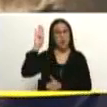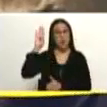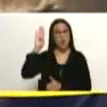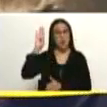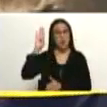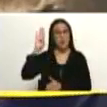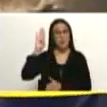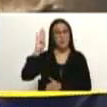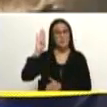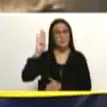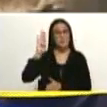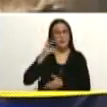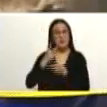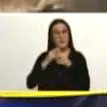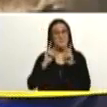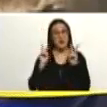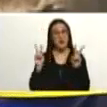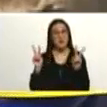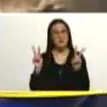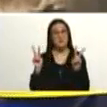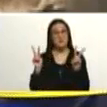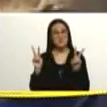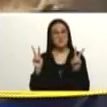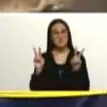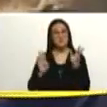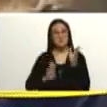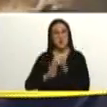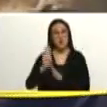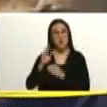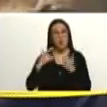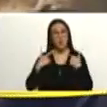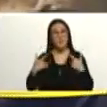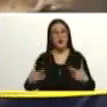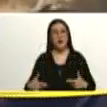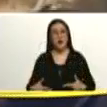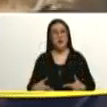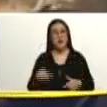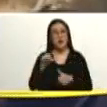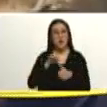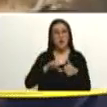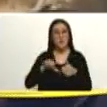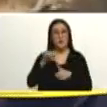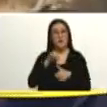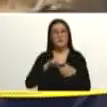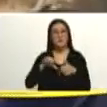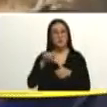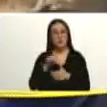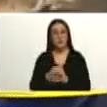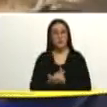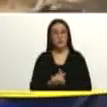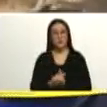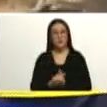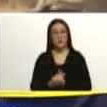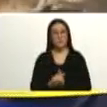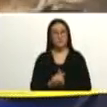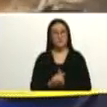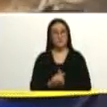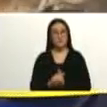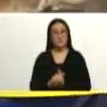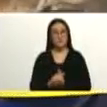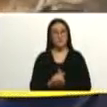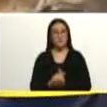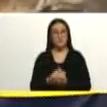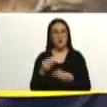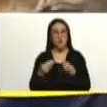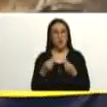una superpotencia de paz, una superpotencia humana, de cooperación, y cómo